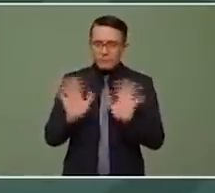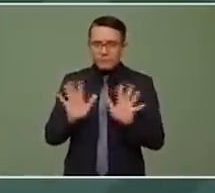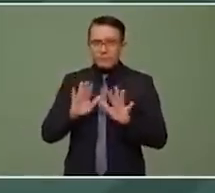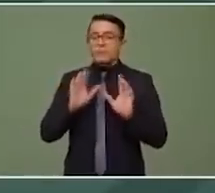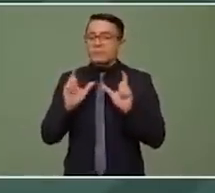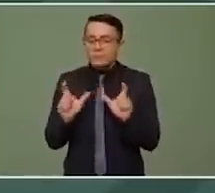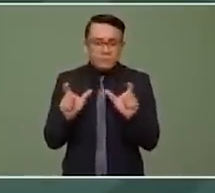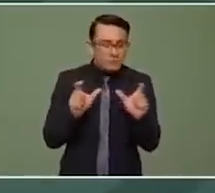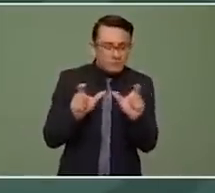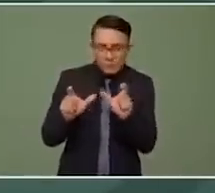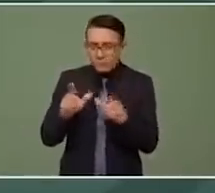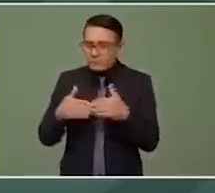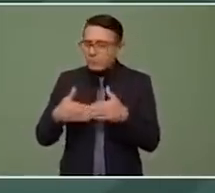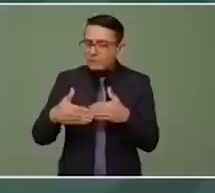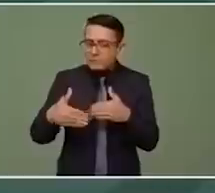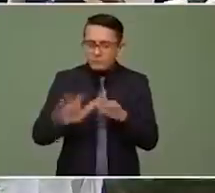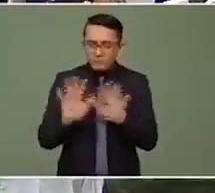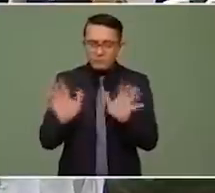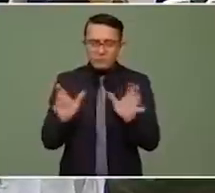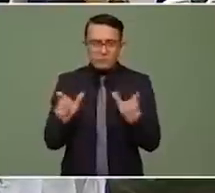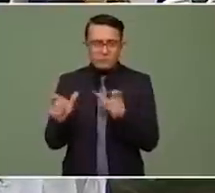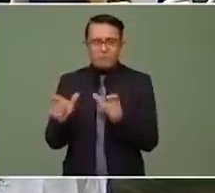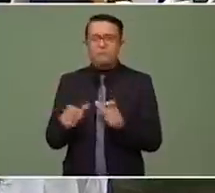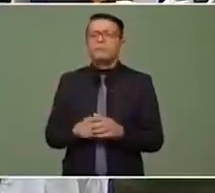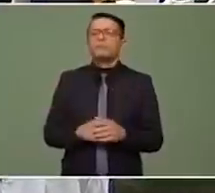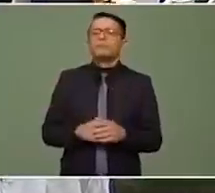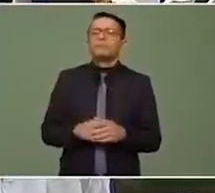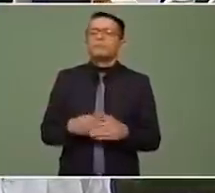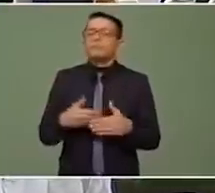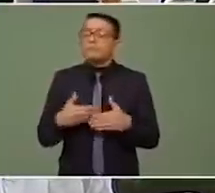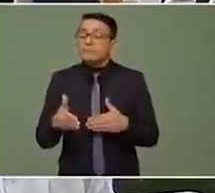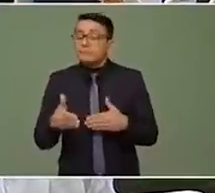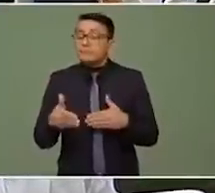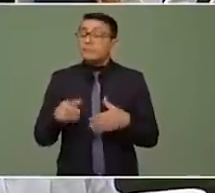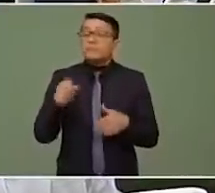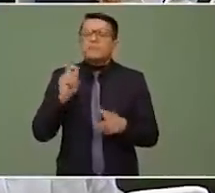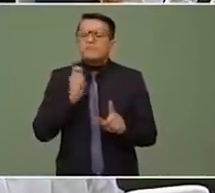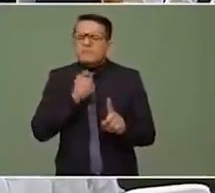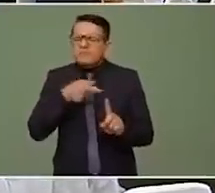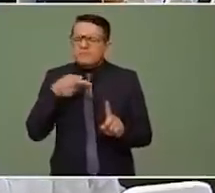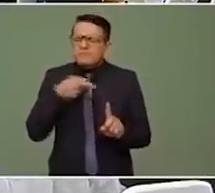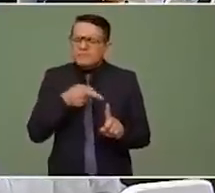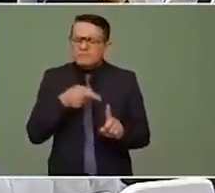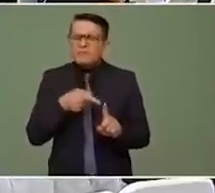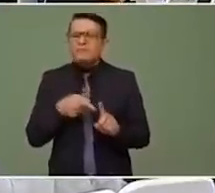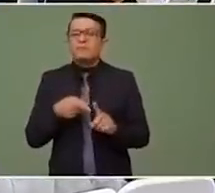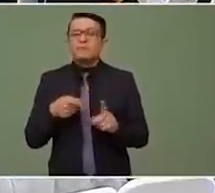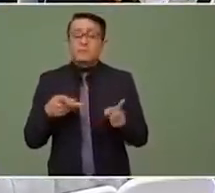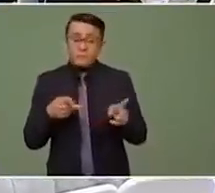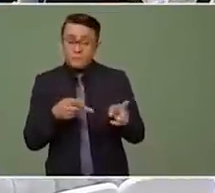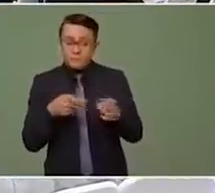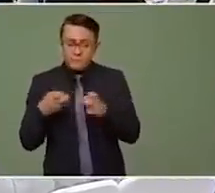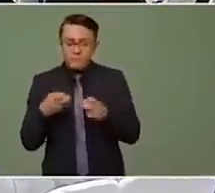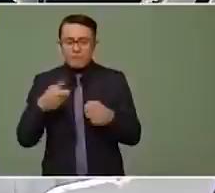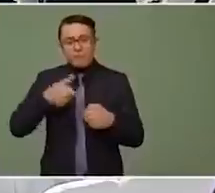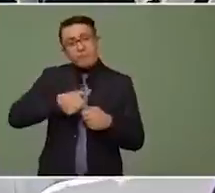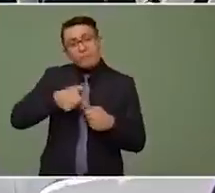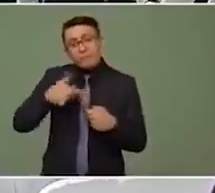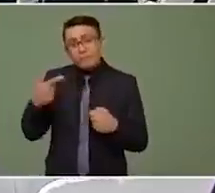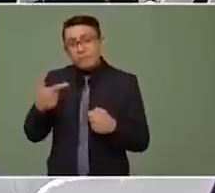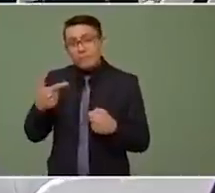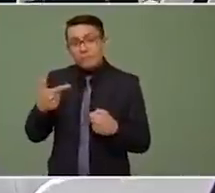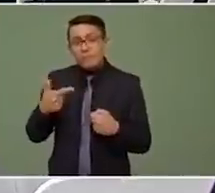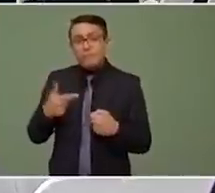hidalgo ni en otras partes en lo que corresponde a esto que es el robo de combustible